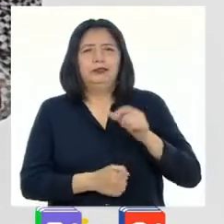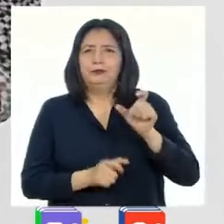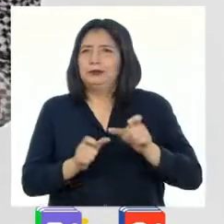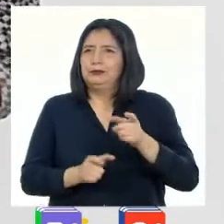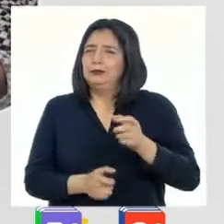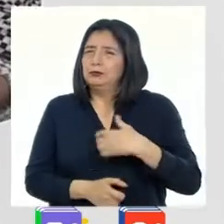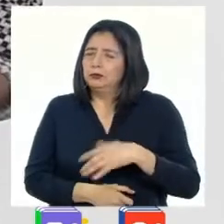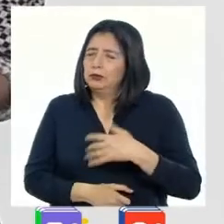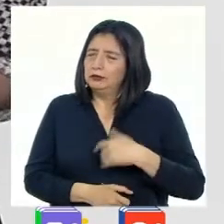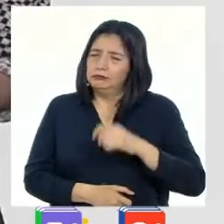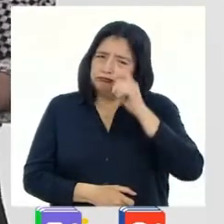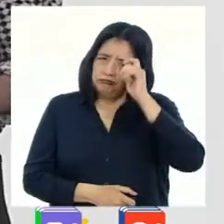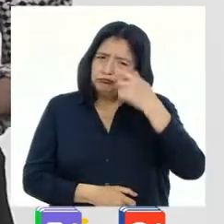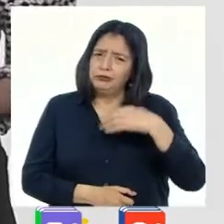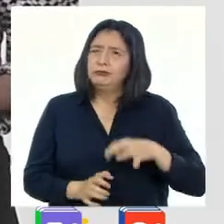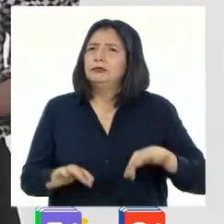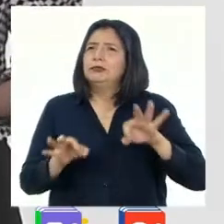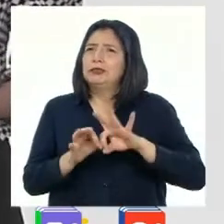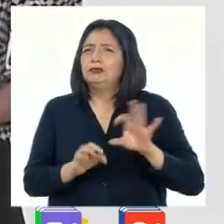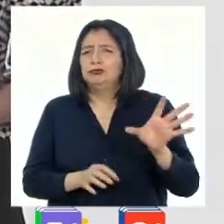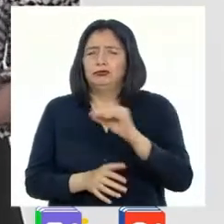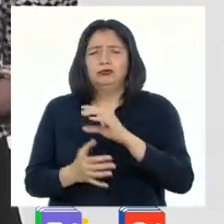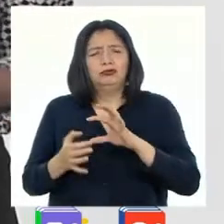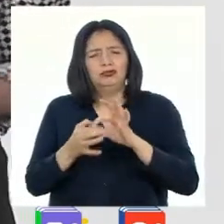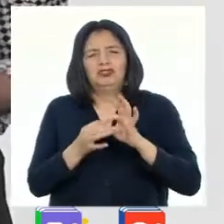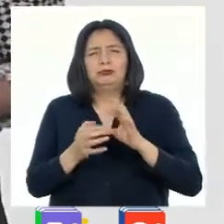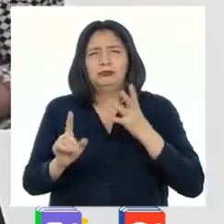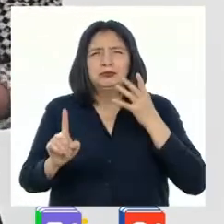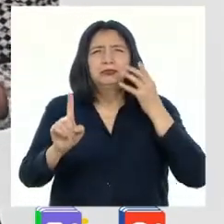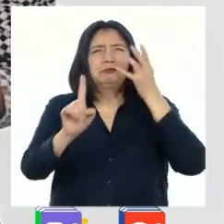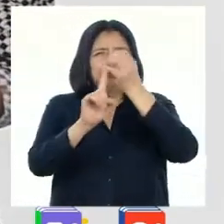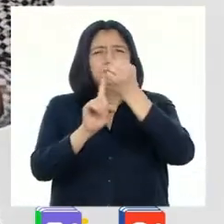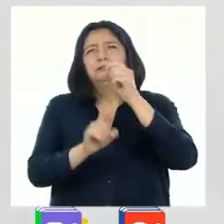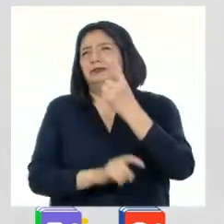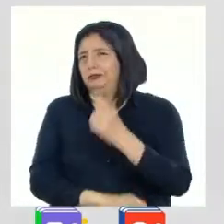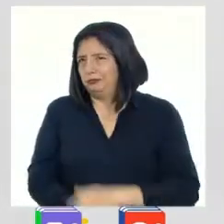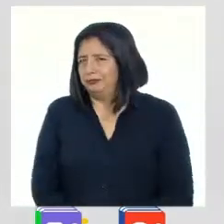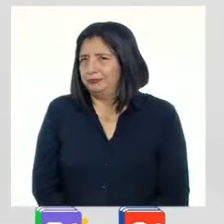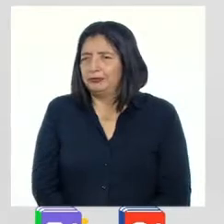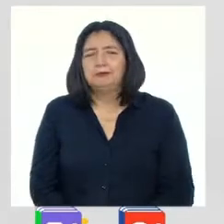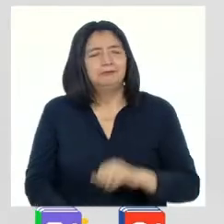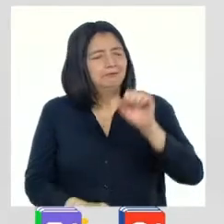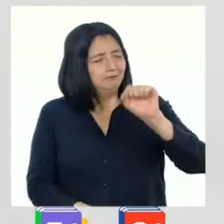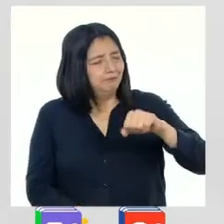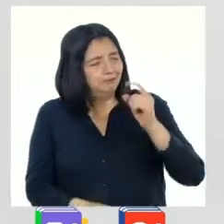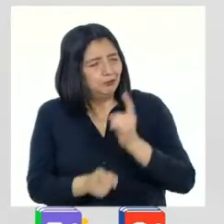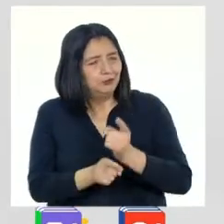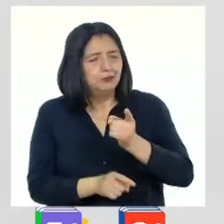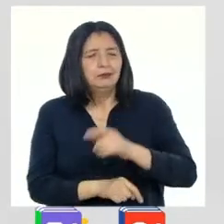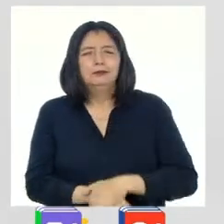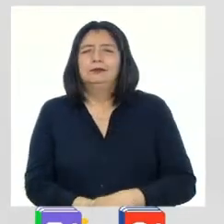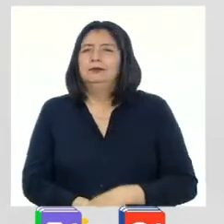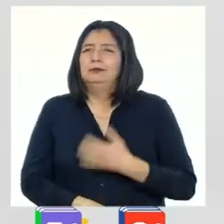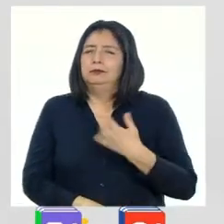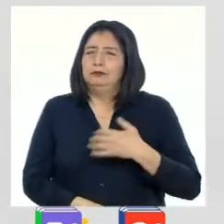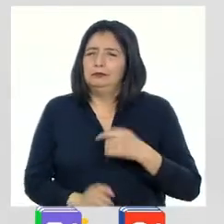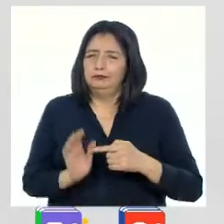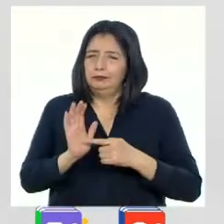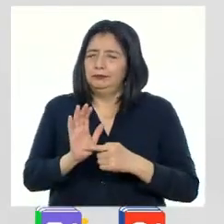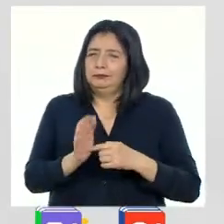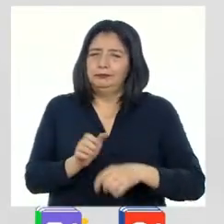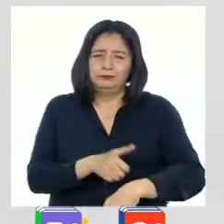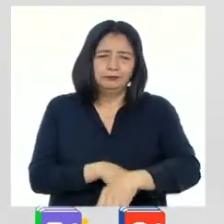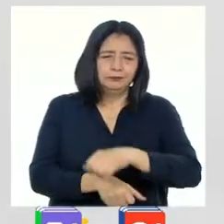Qué valioso e importante es cuando todos nos unimos para lograr un solo objetivo. Así es, Patty. Es una muestra